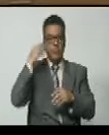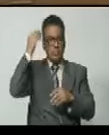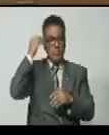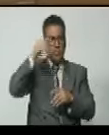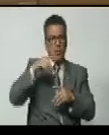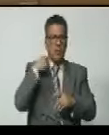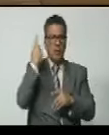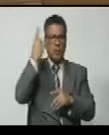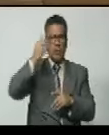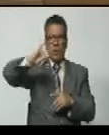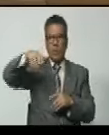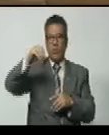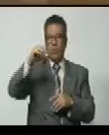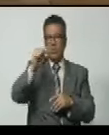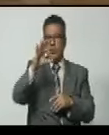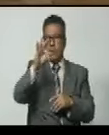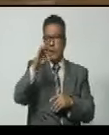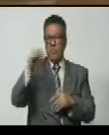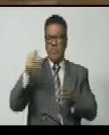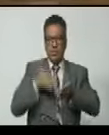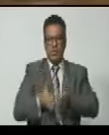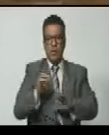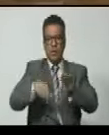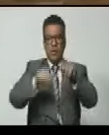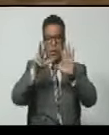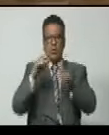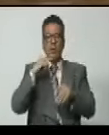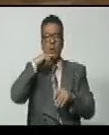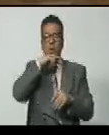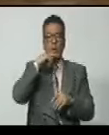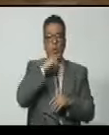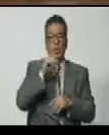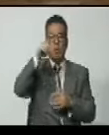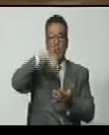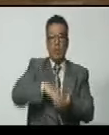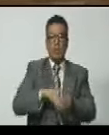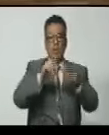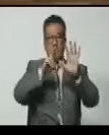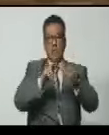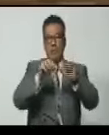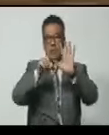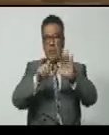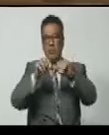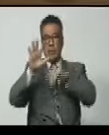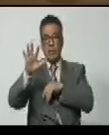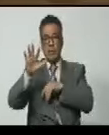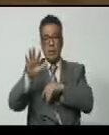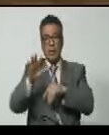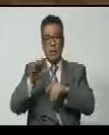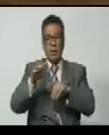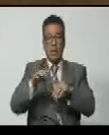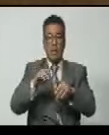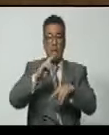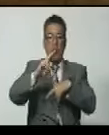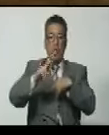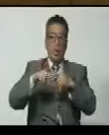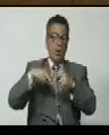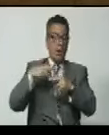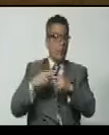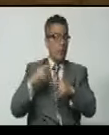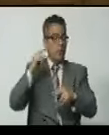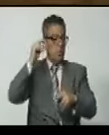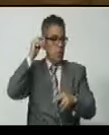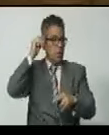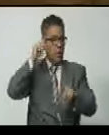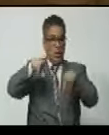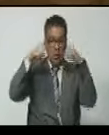la heroína Josefa Joaquina Sánchez nació el 18 de octubre de 1765 en el puerto de La Guaira, en Venezuela,